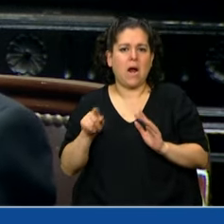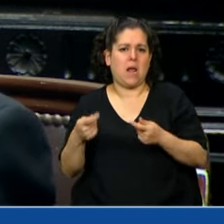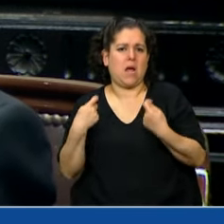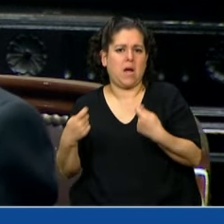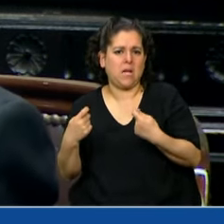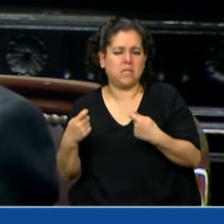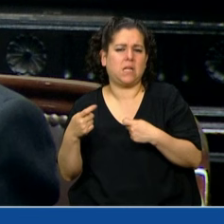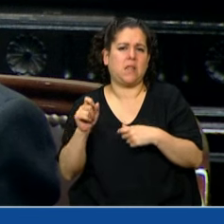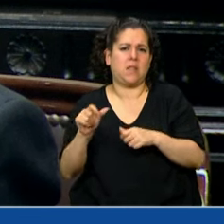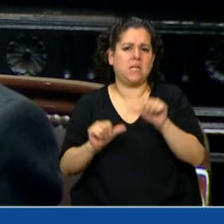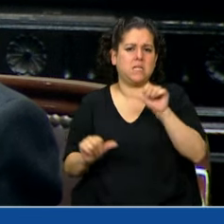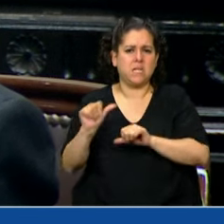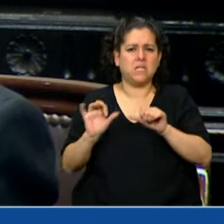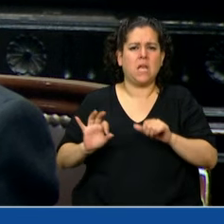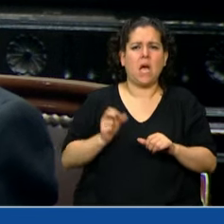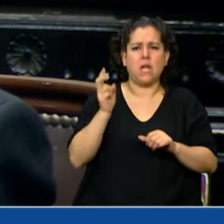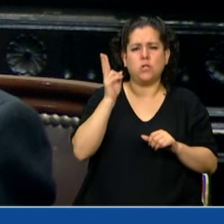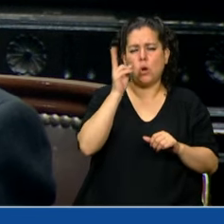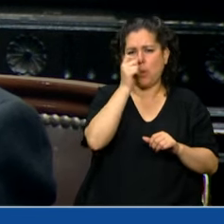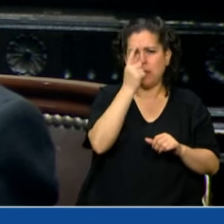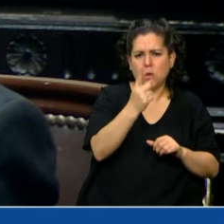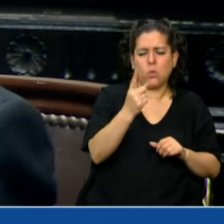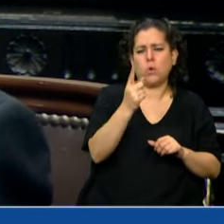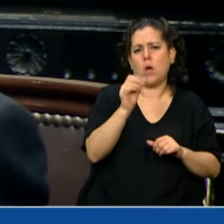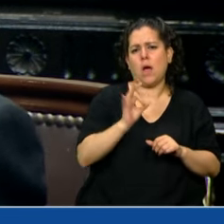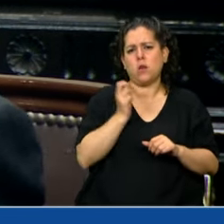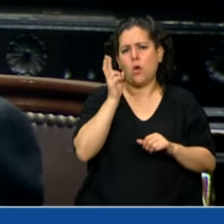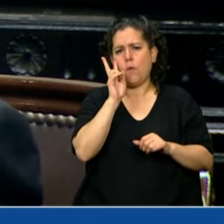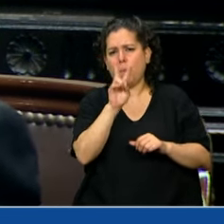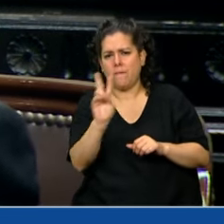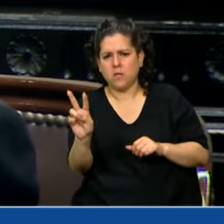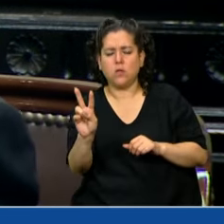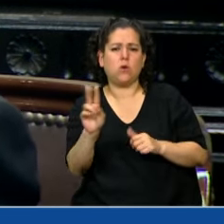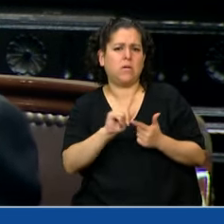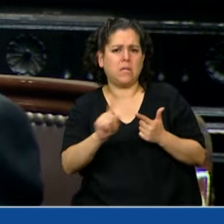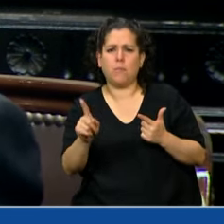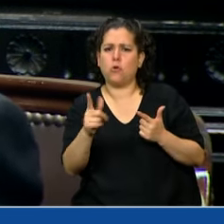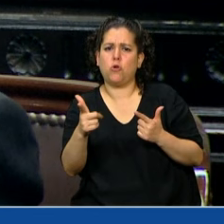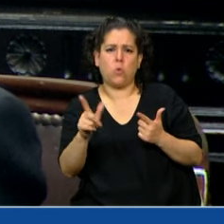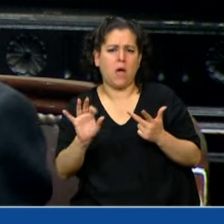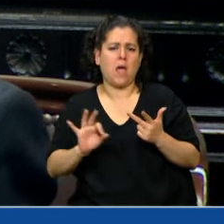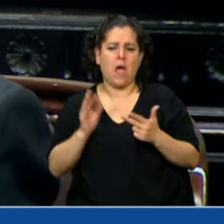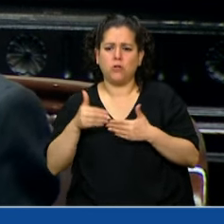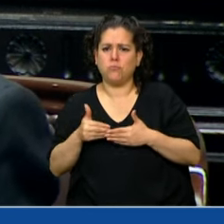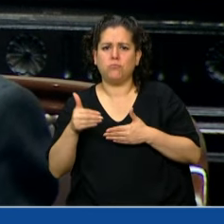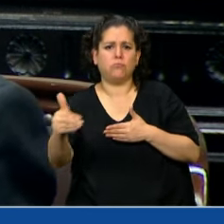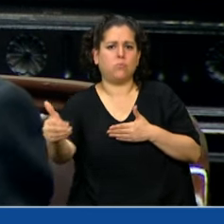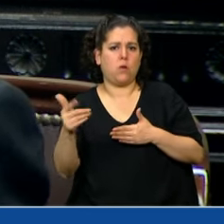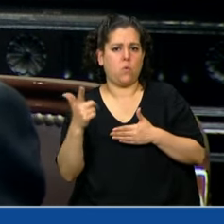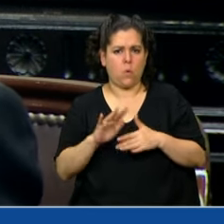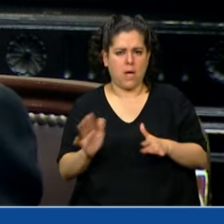en ciencia en los años 21 22 y tampoco las hay en el año en